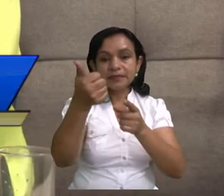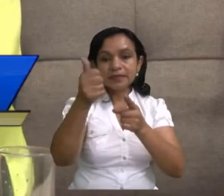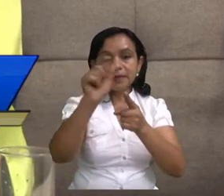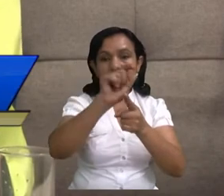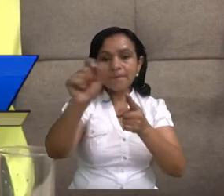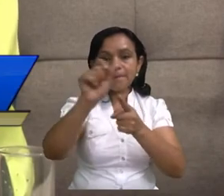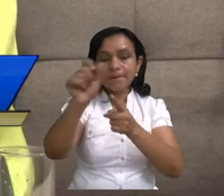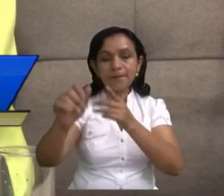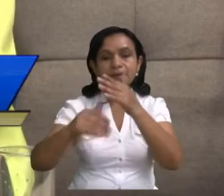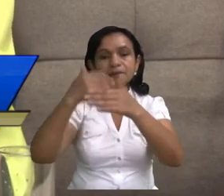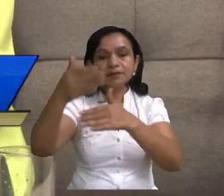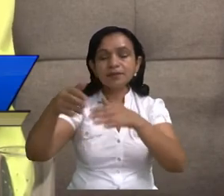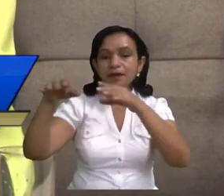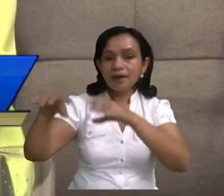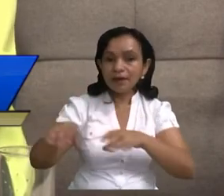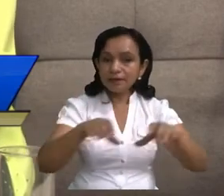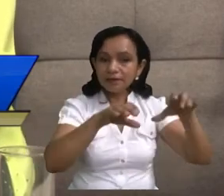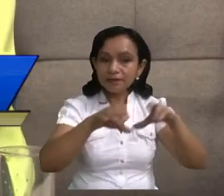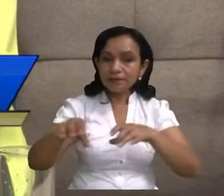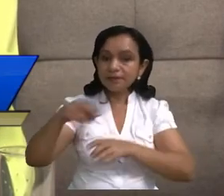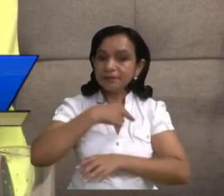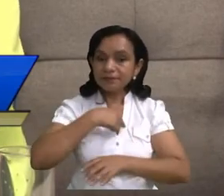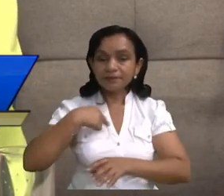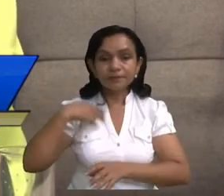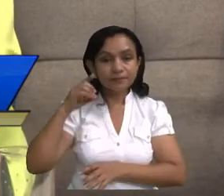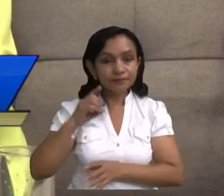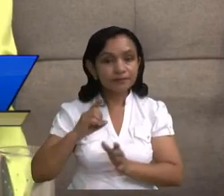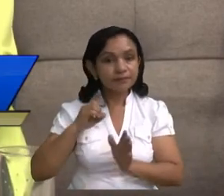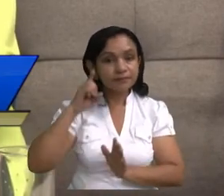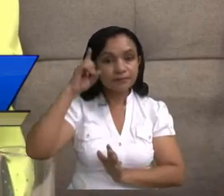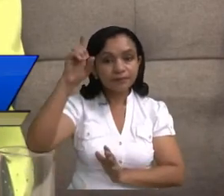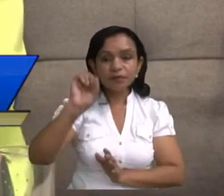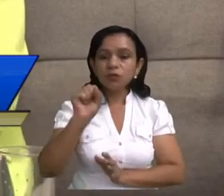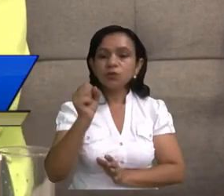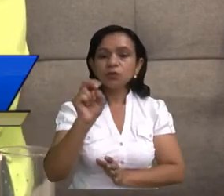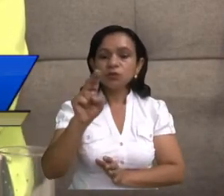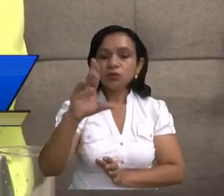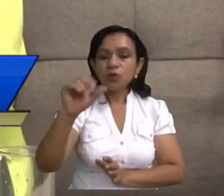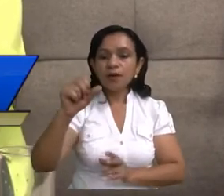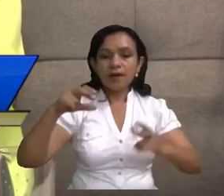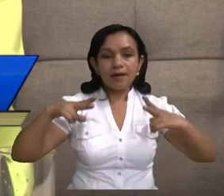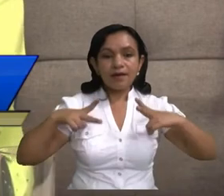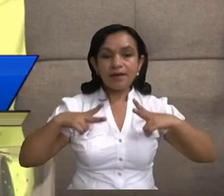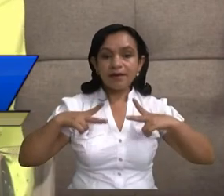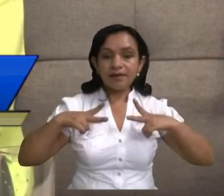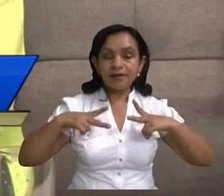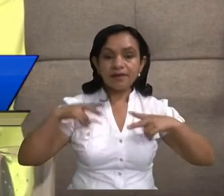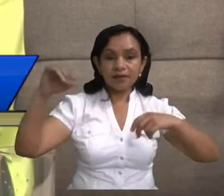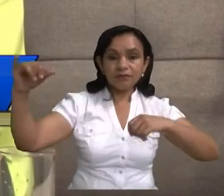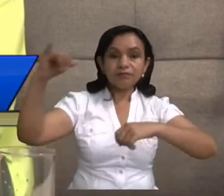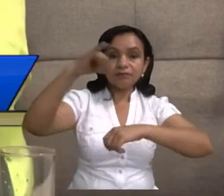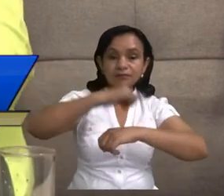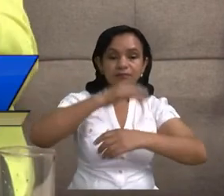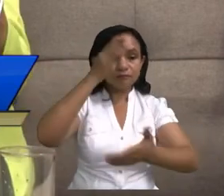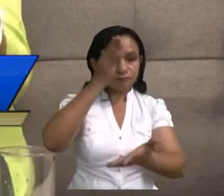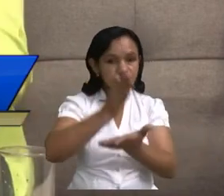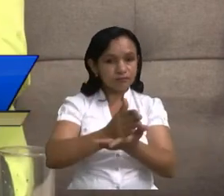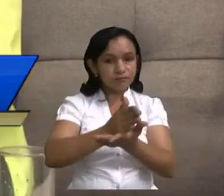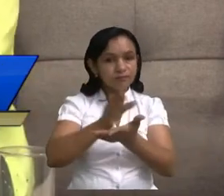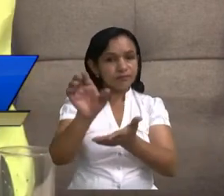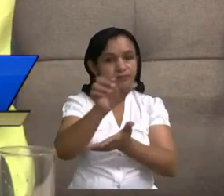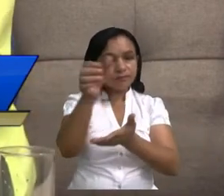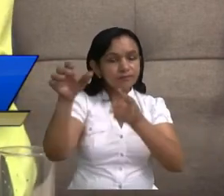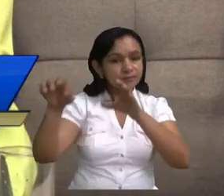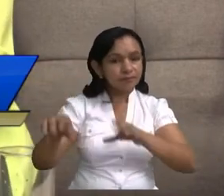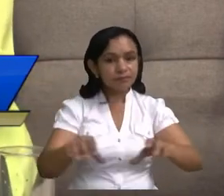eventos que vamos a desarrollar, porque la sesión del SUCA va a ser en abril y también ahí se toman decisiones de otros eventos que se